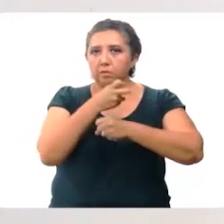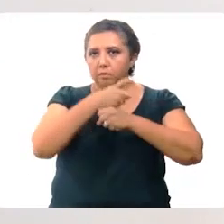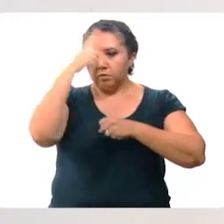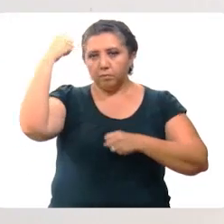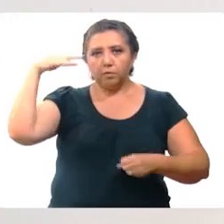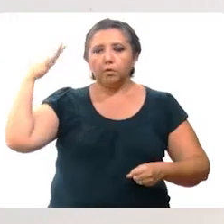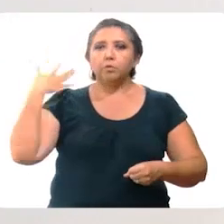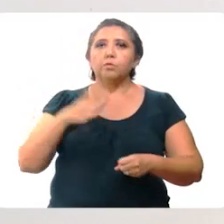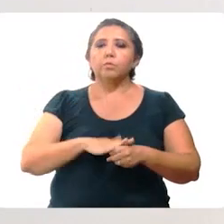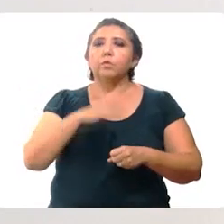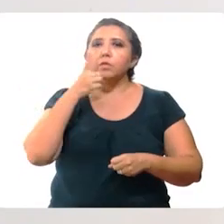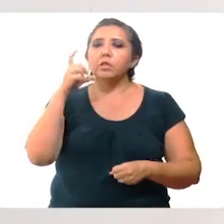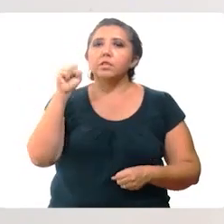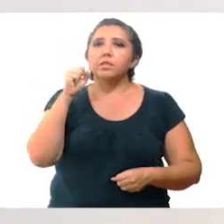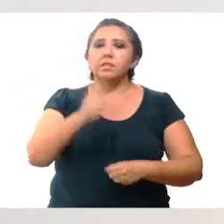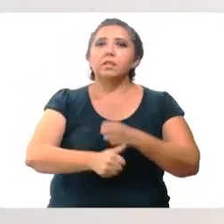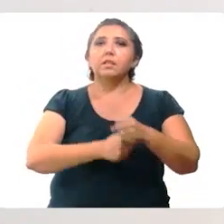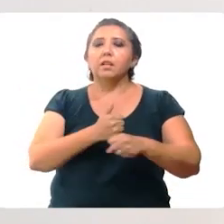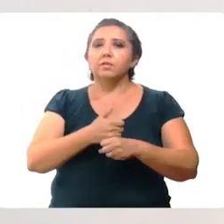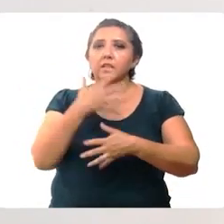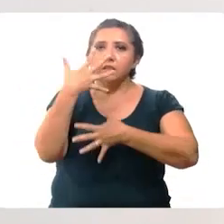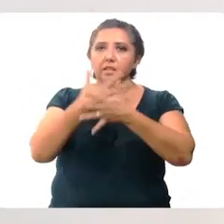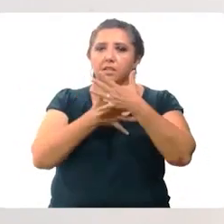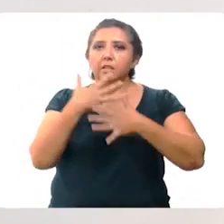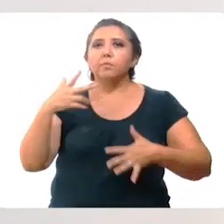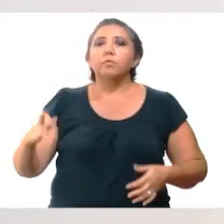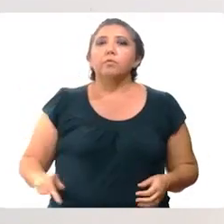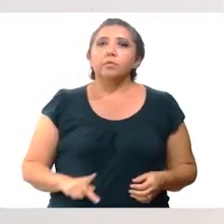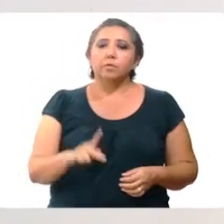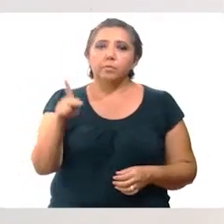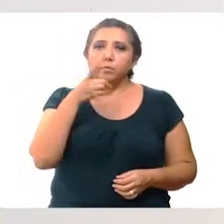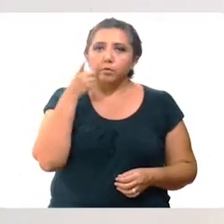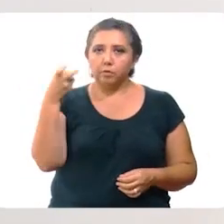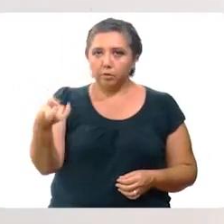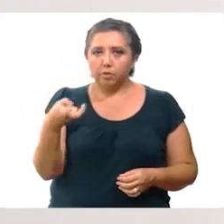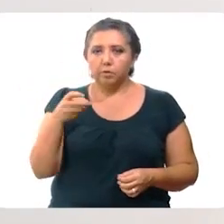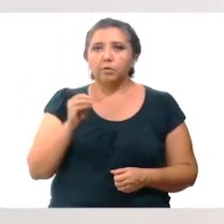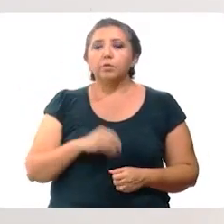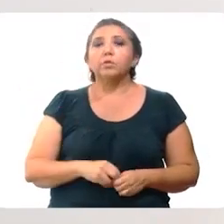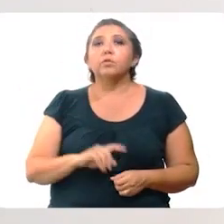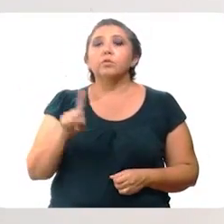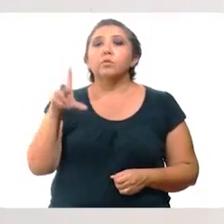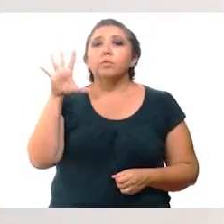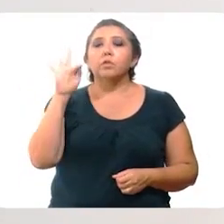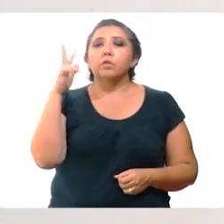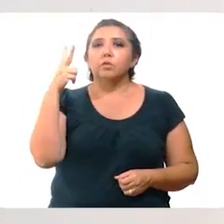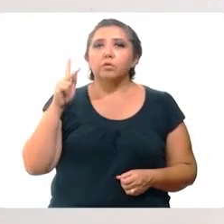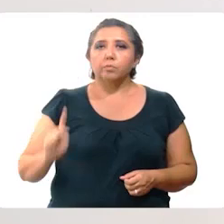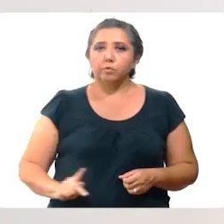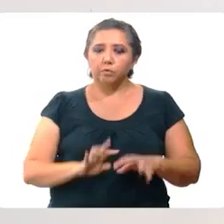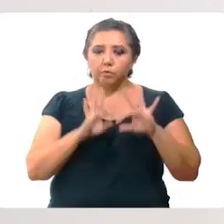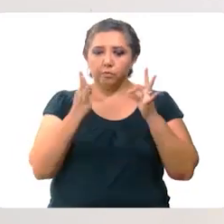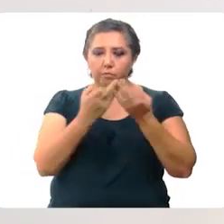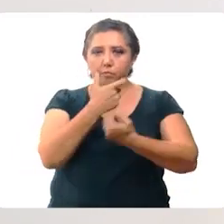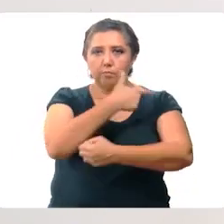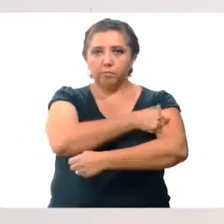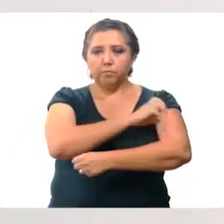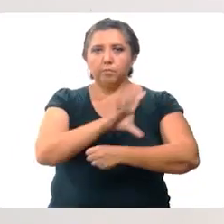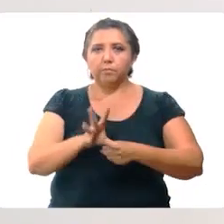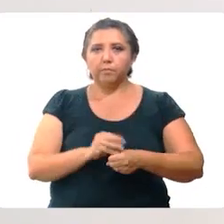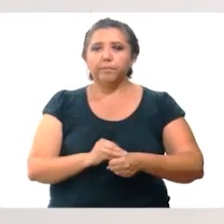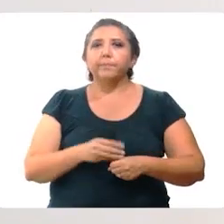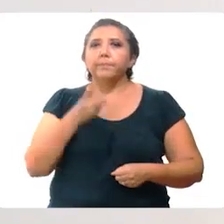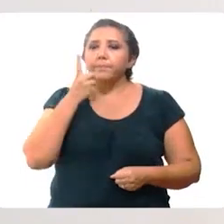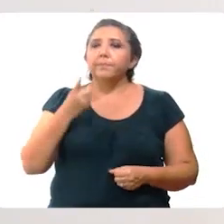para adultos mayores de 60 años en 15 municipios. Con esto suman 42 municipios con el esquema de vacunación